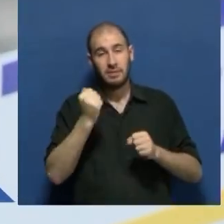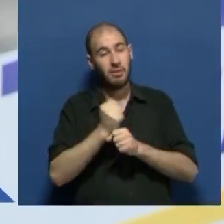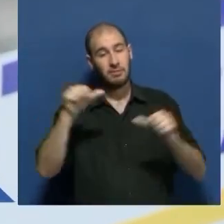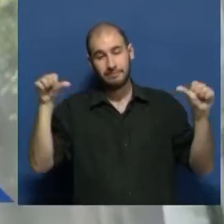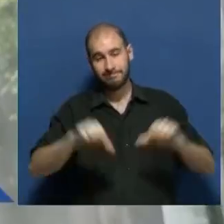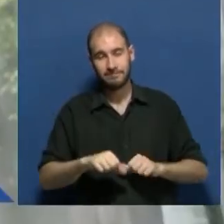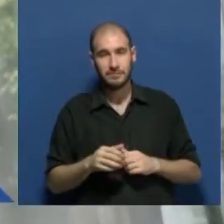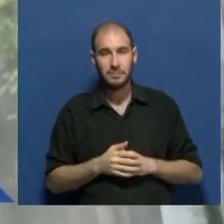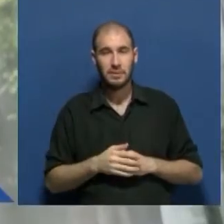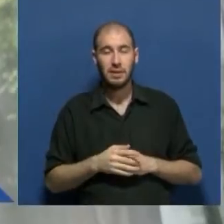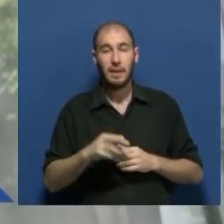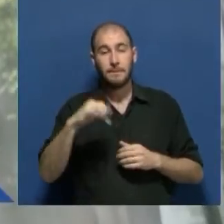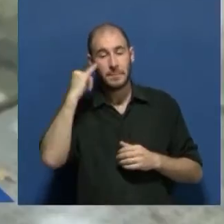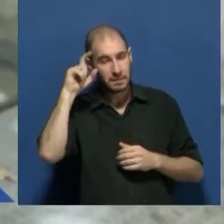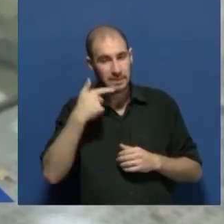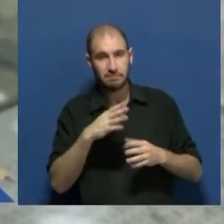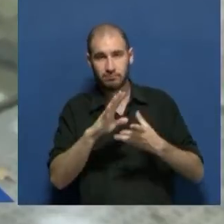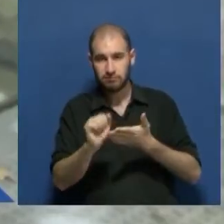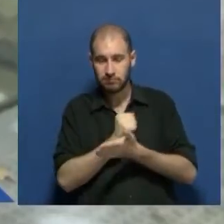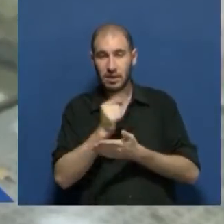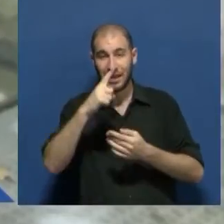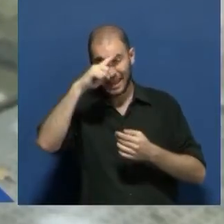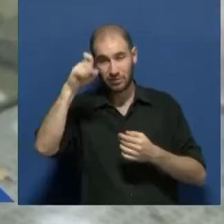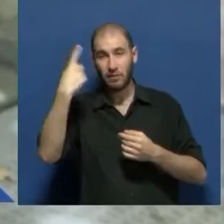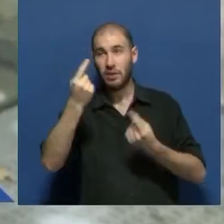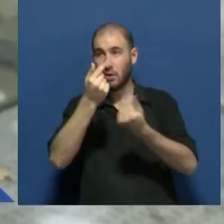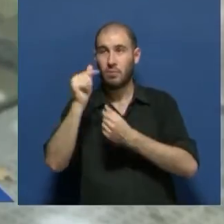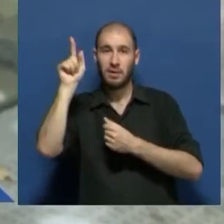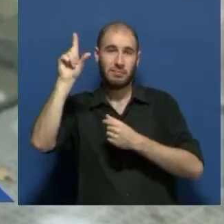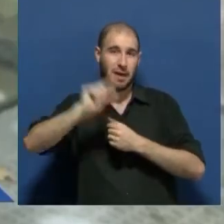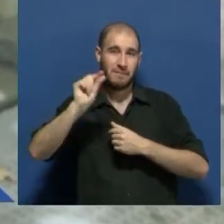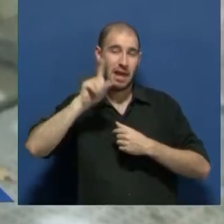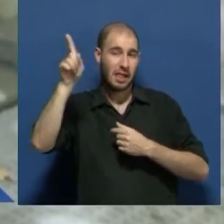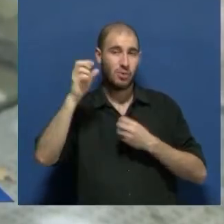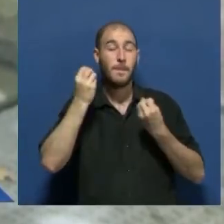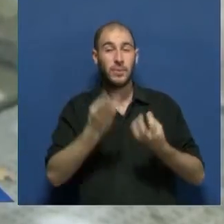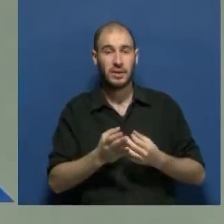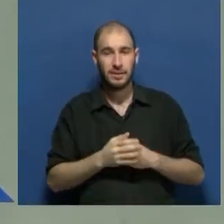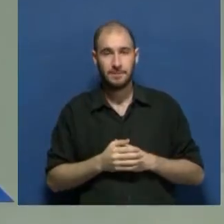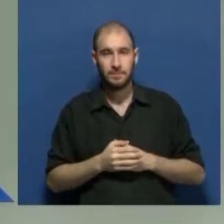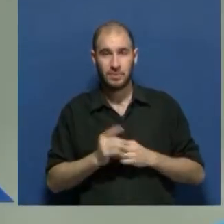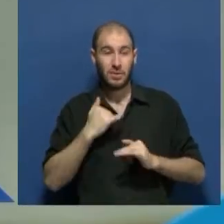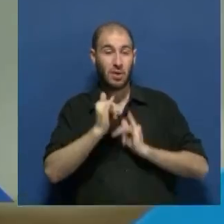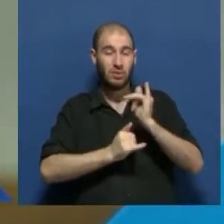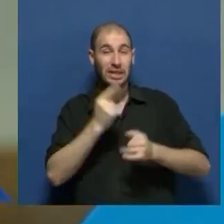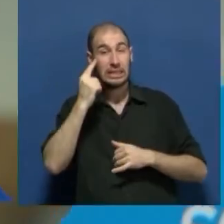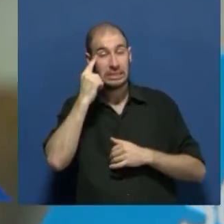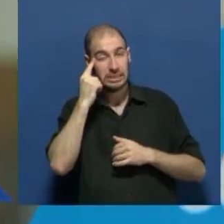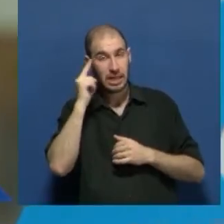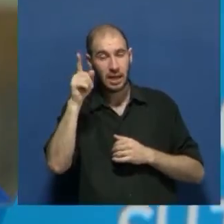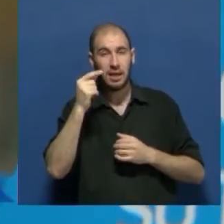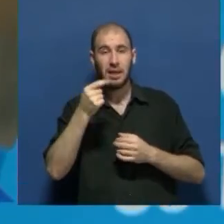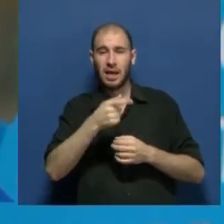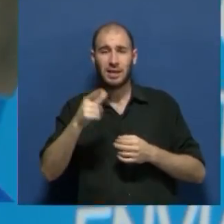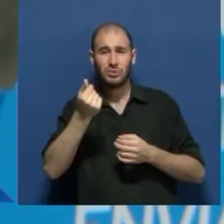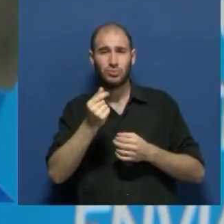empleo, van a desaparecer las pymes y van a entrar productos de afuera que por supuesto salen más baratos porque, como les decía, en China se paga